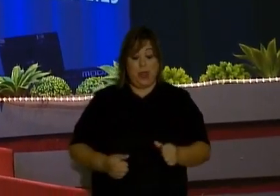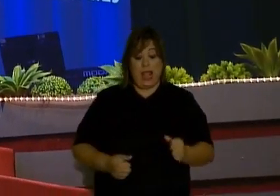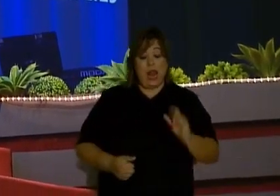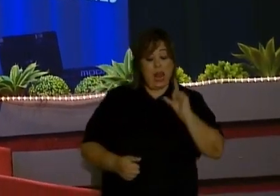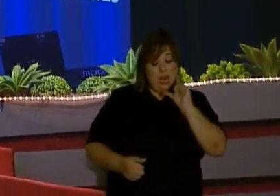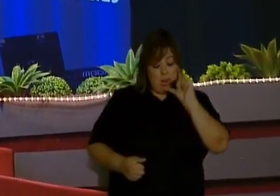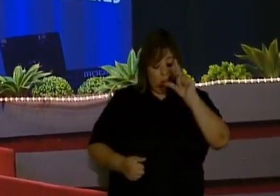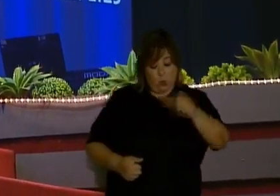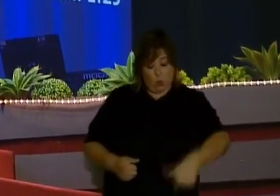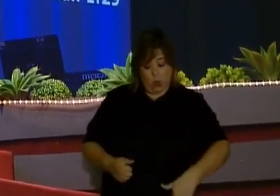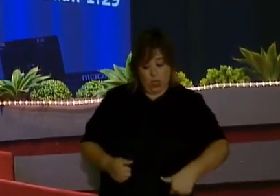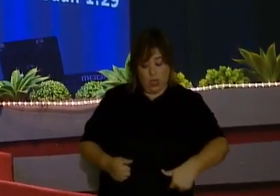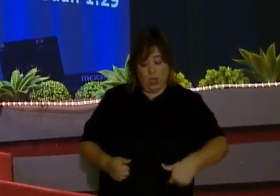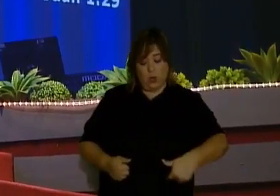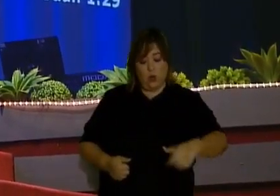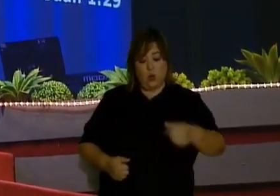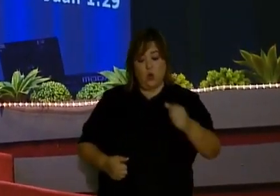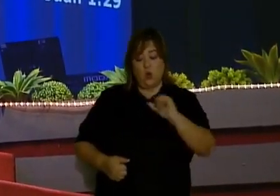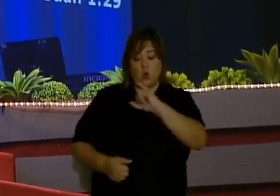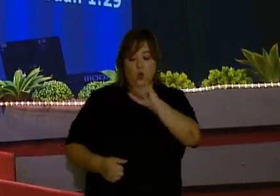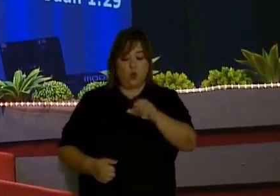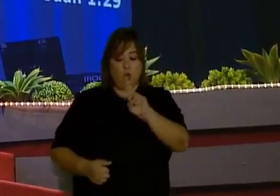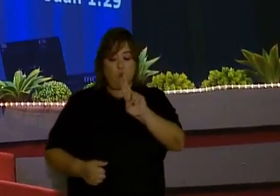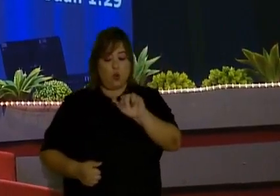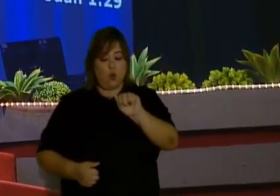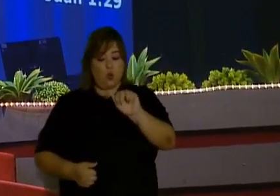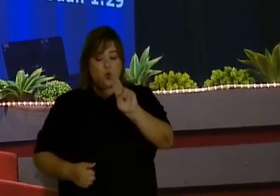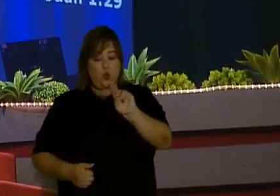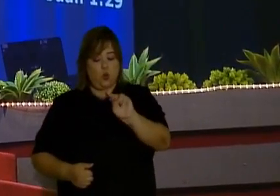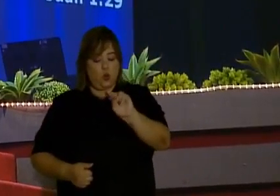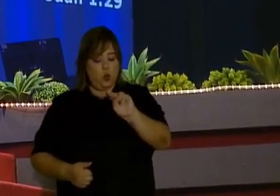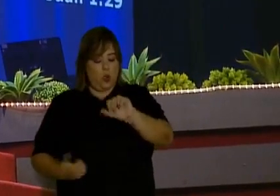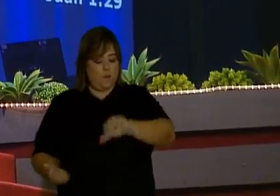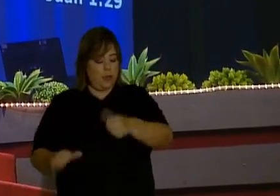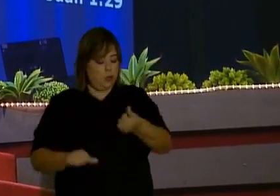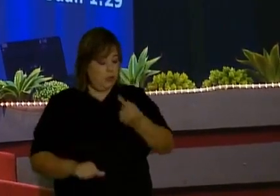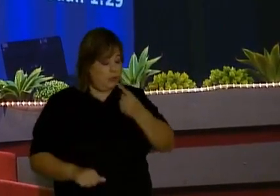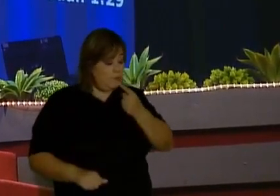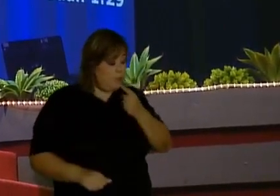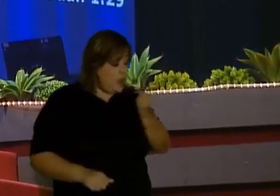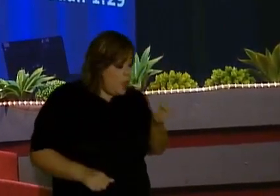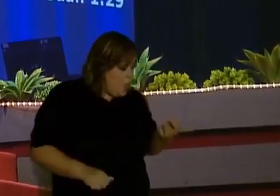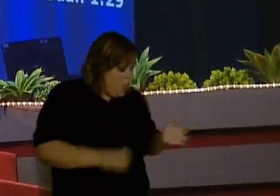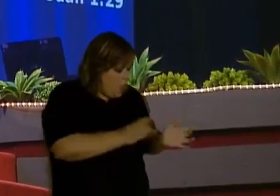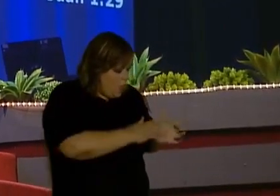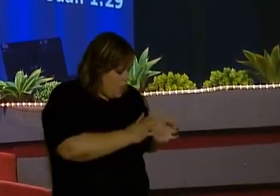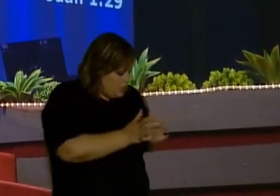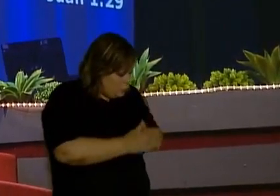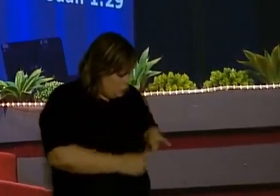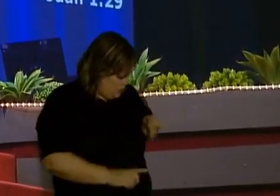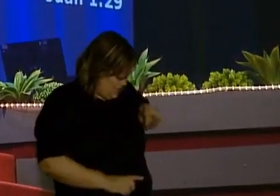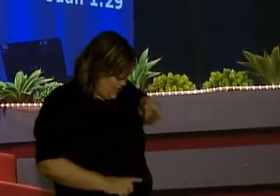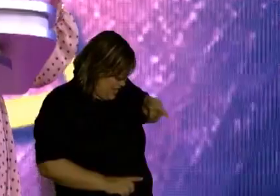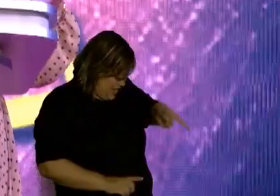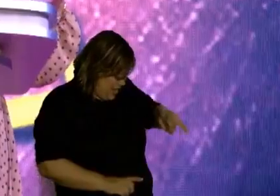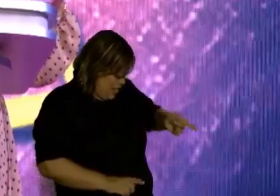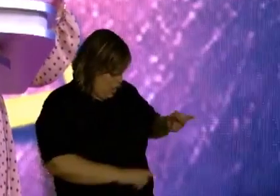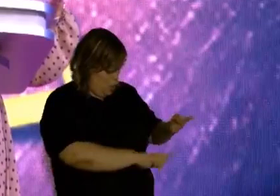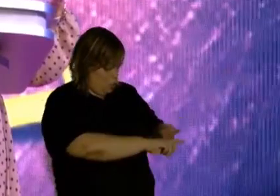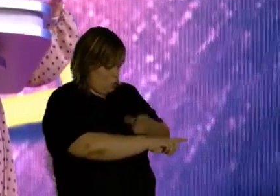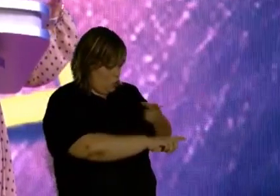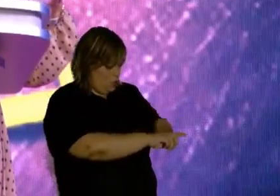venía a él. ¿Y qué dijo? Declaró esta palabra: he aquí el Cordero de Dios